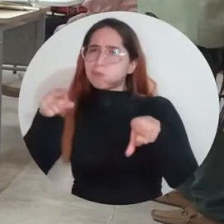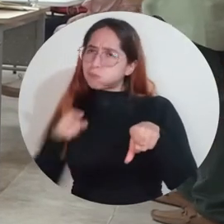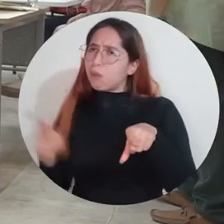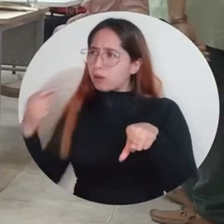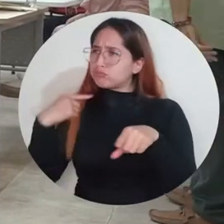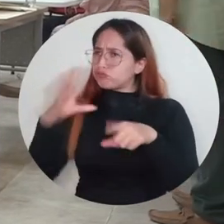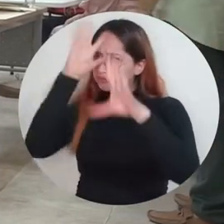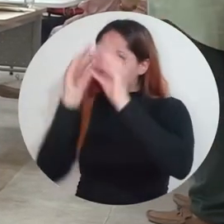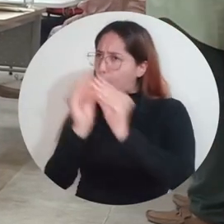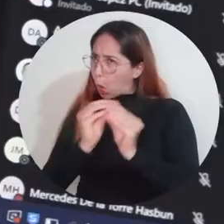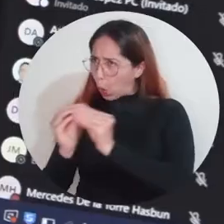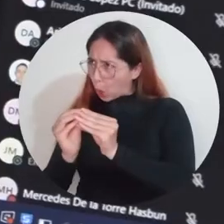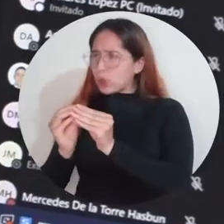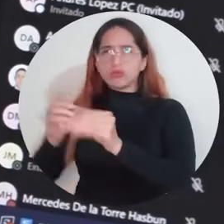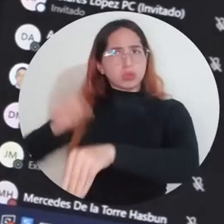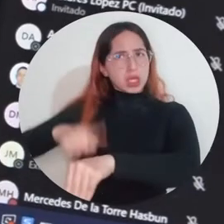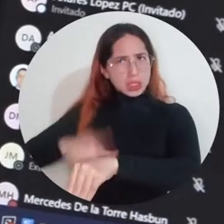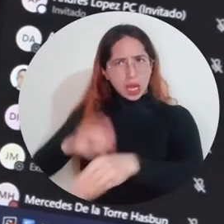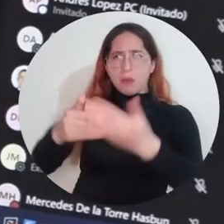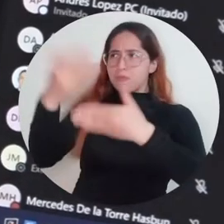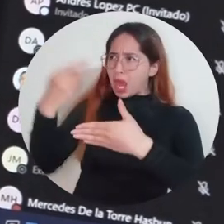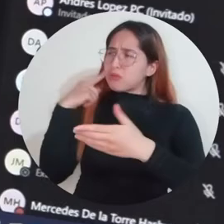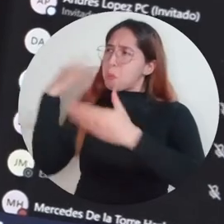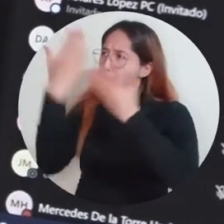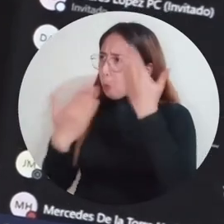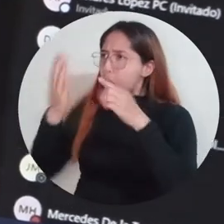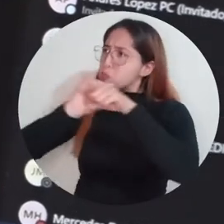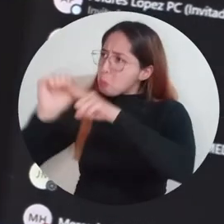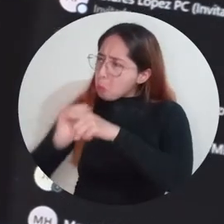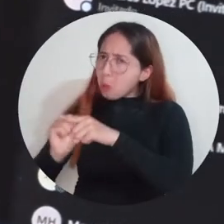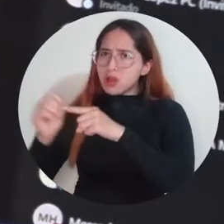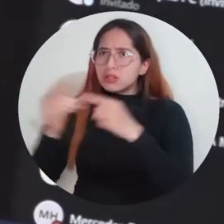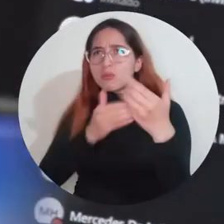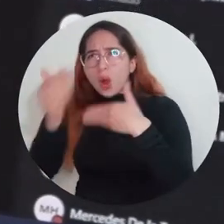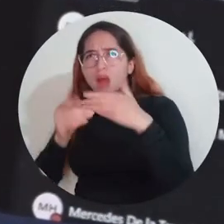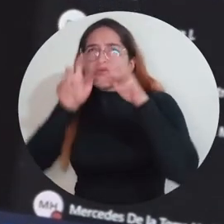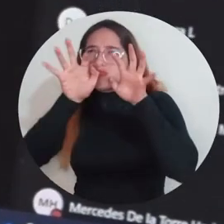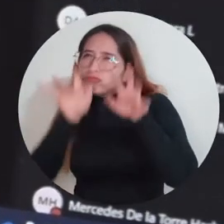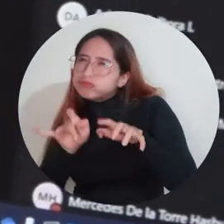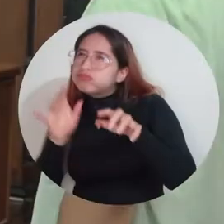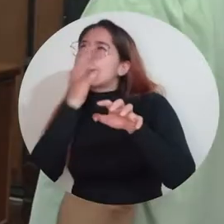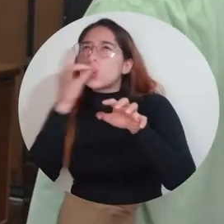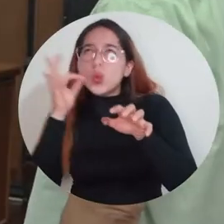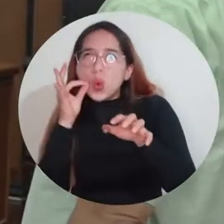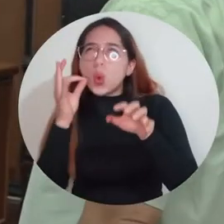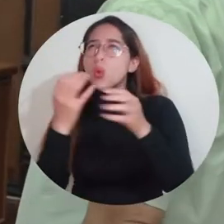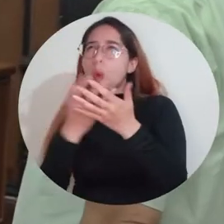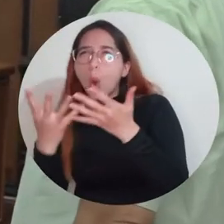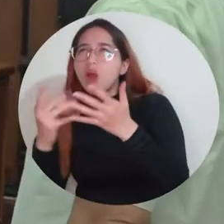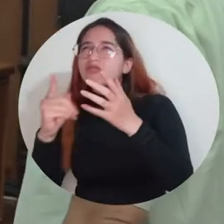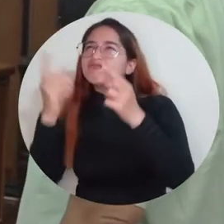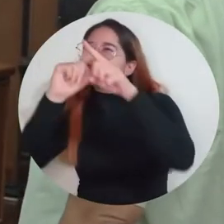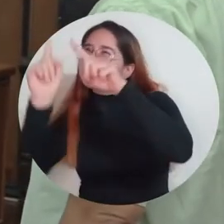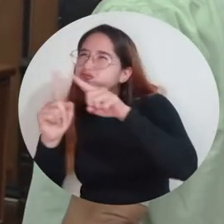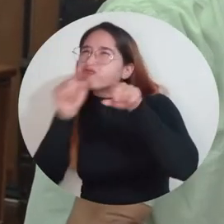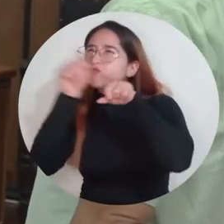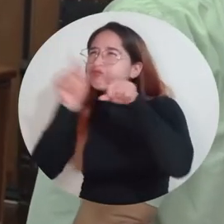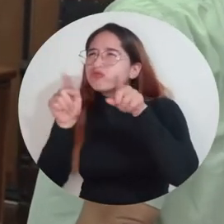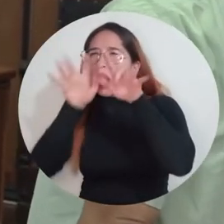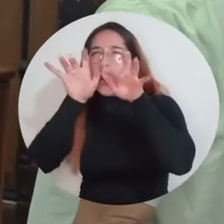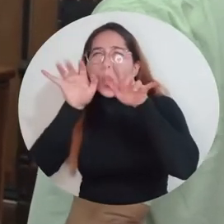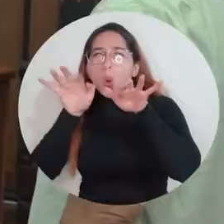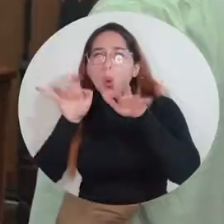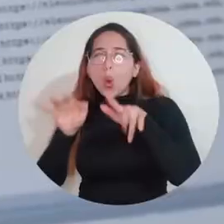El simulacro se celebró sin ningún contratiempo, todo se dio en normalidad, se evidenció un correcto funcionamiento